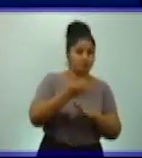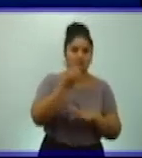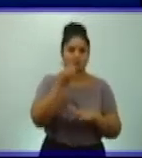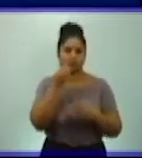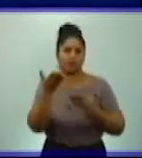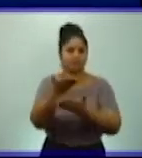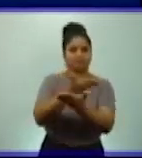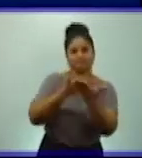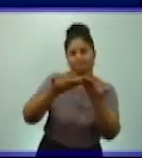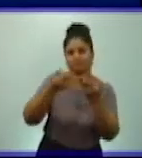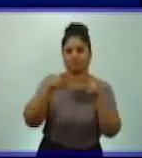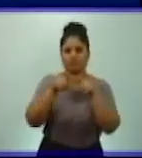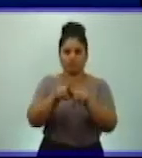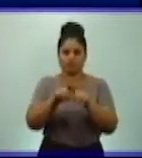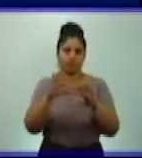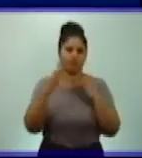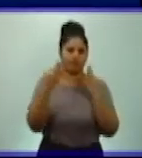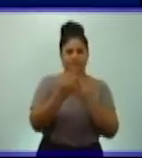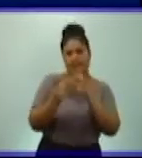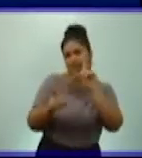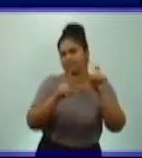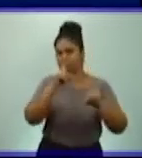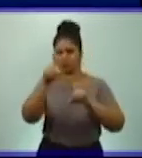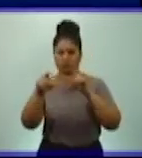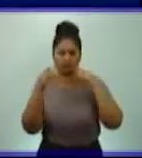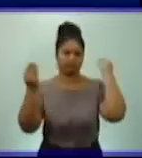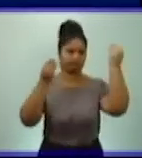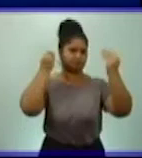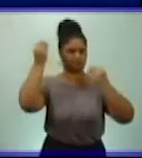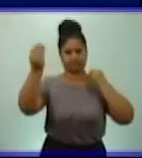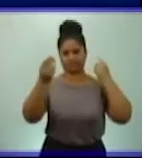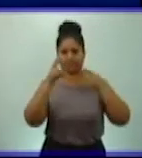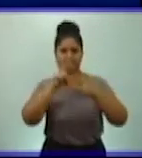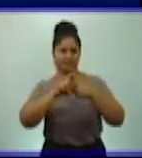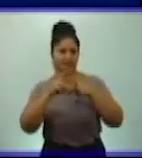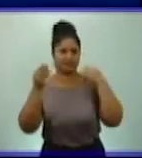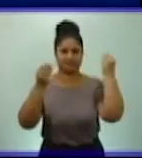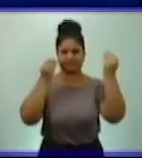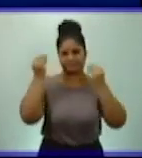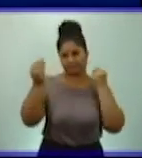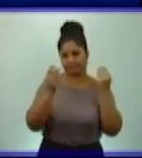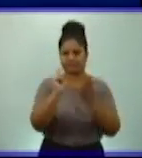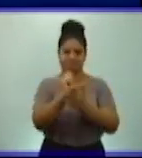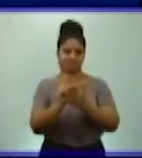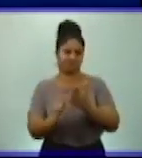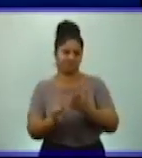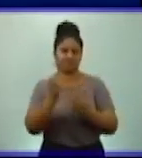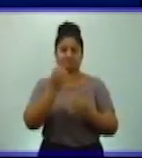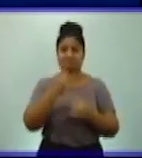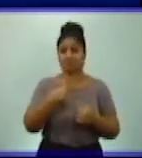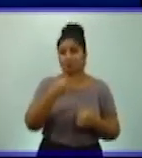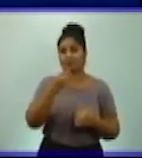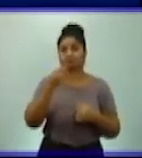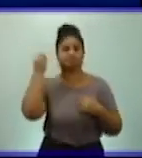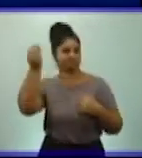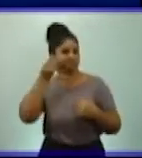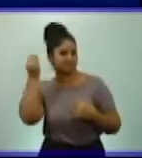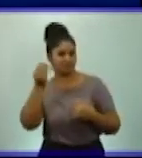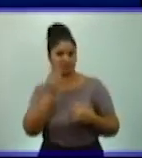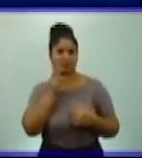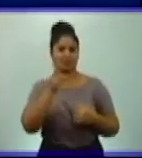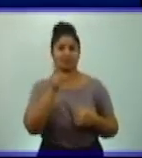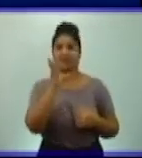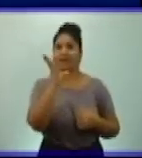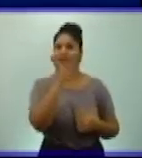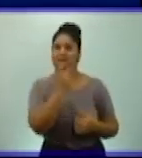puedan responderlas. Me imagino que las respuestas sean bien sorprendentes, bonitas,